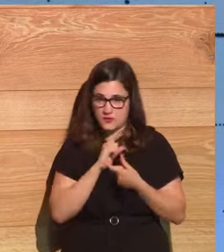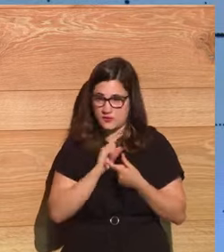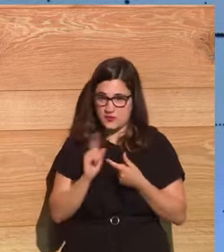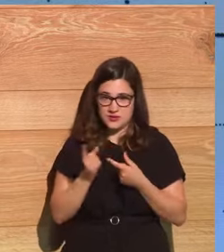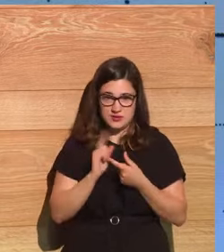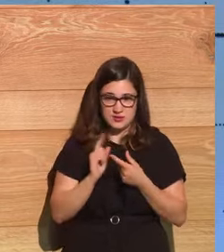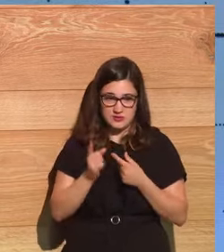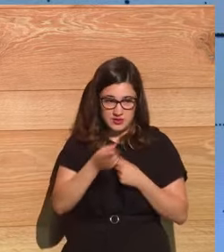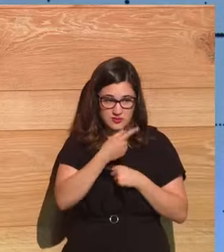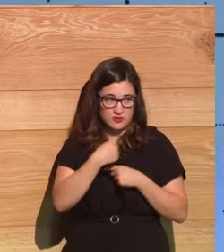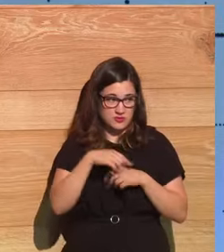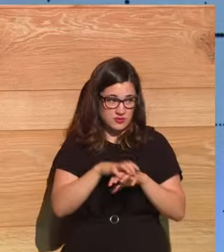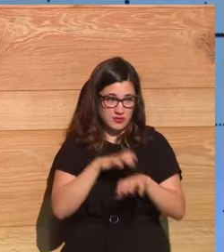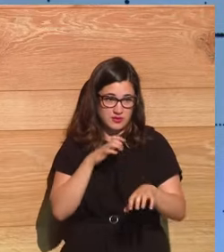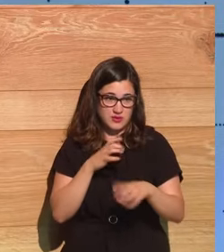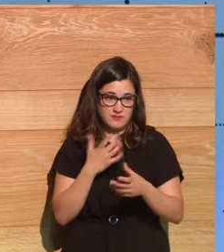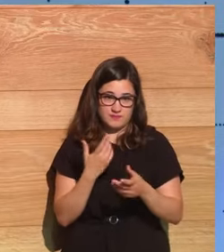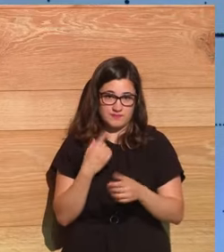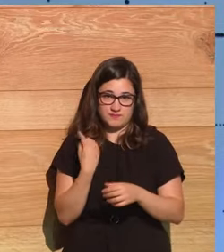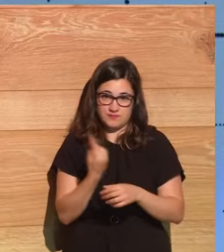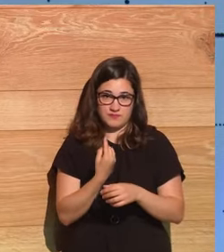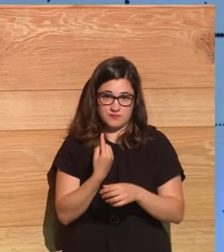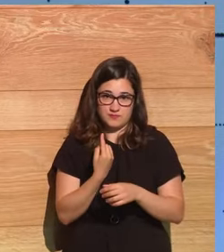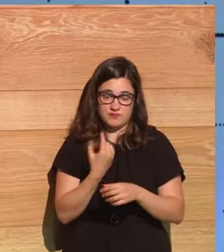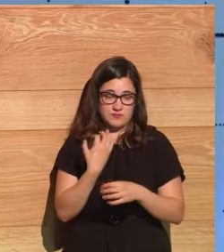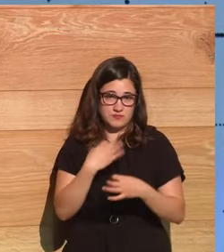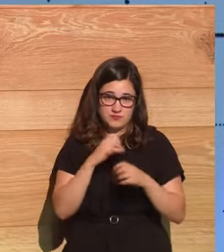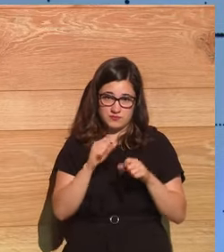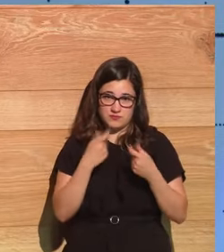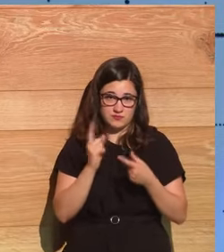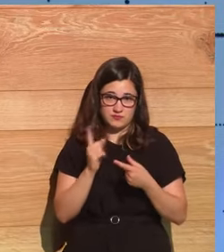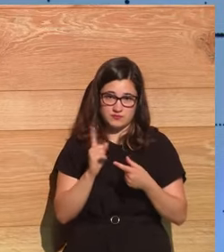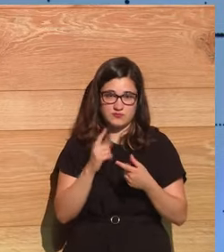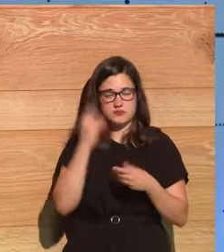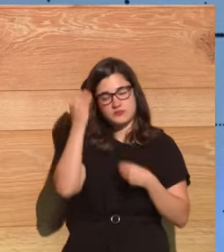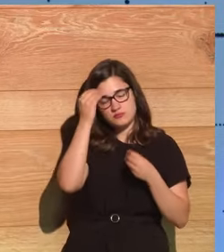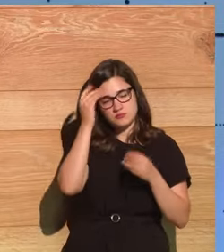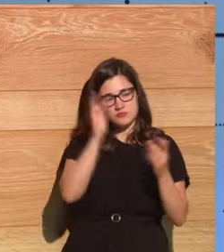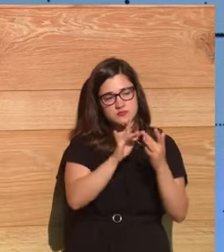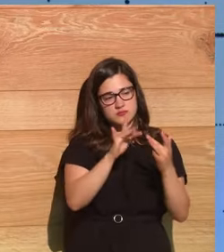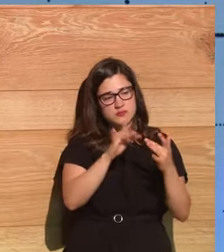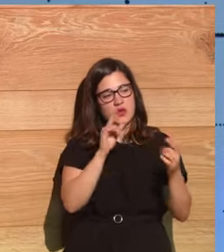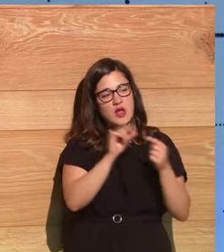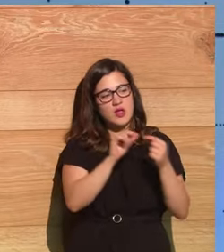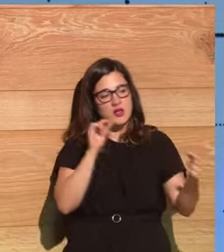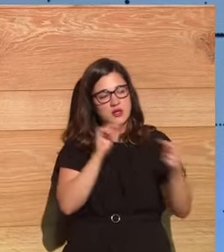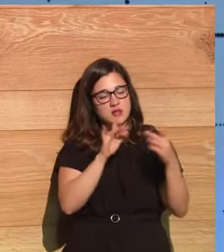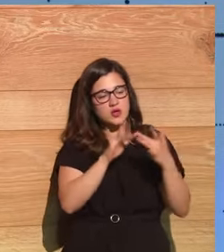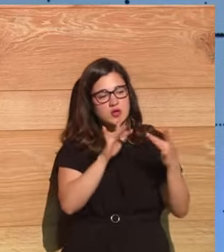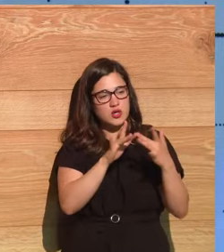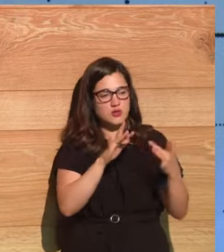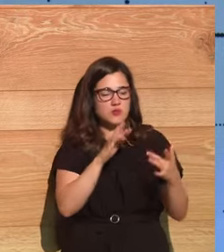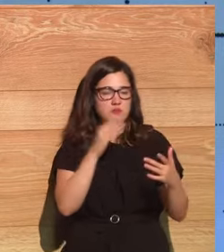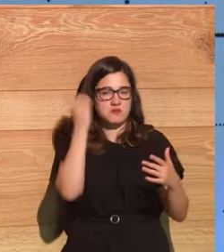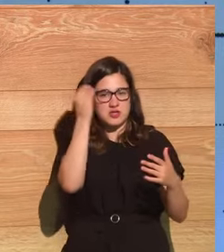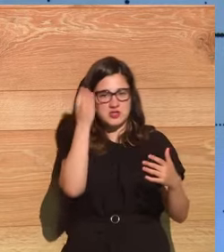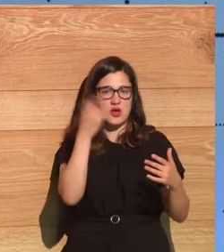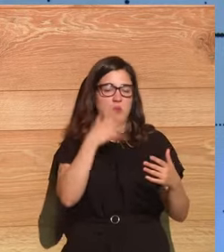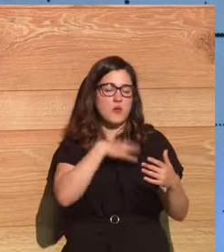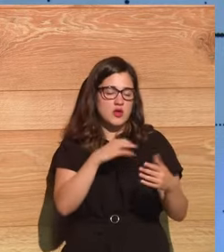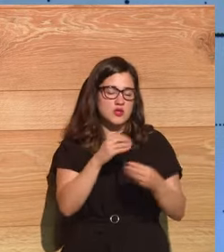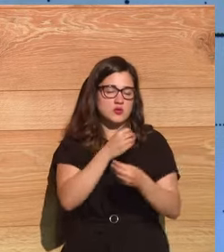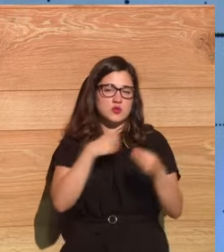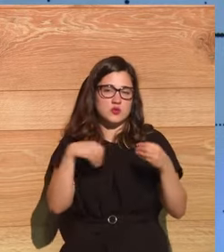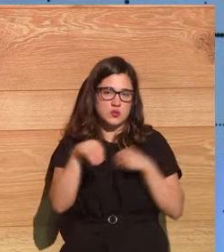nosotros, y luego pensar que eso iba a poder sustituir nuestra necesidad del contacto físico. Somos una especie social en la que nuestros sentidos se han